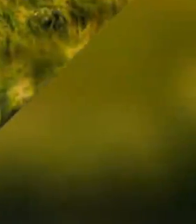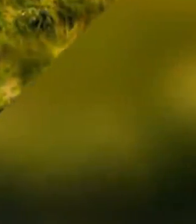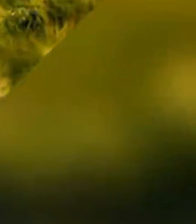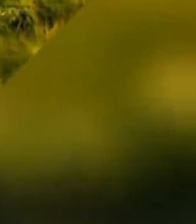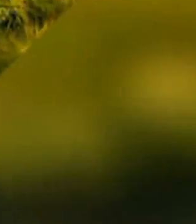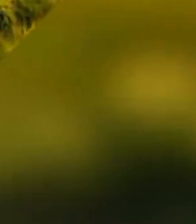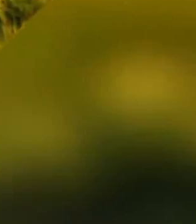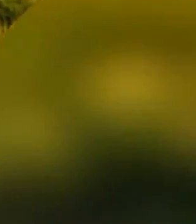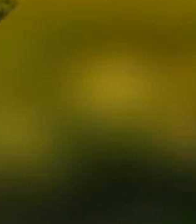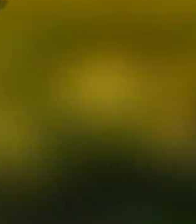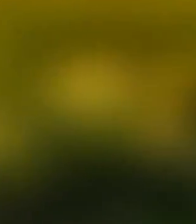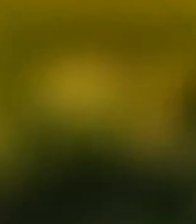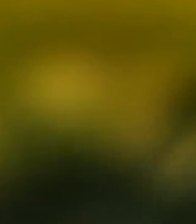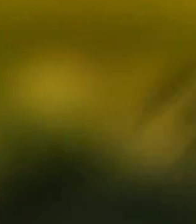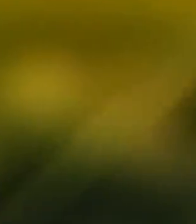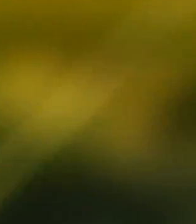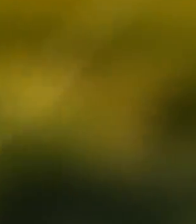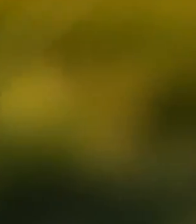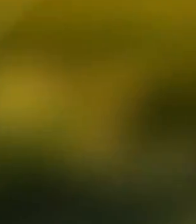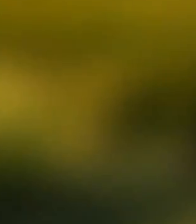Aprende a refugiarte en ti.